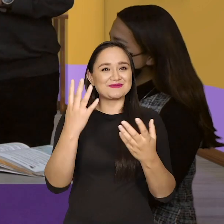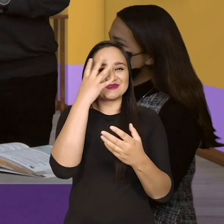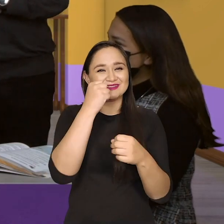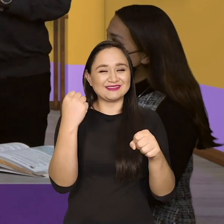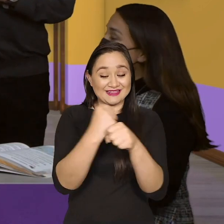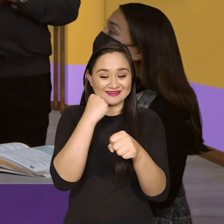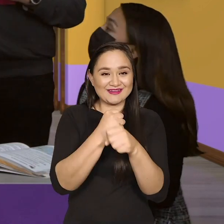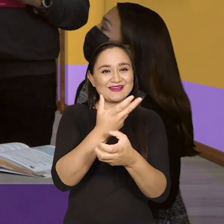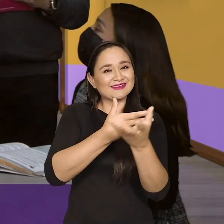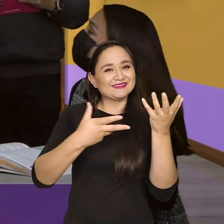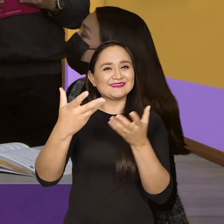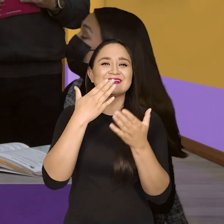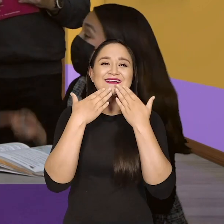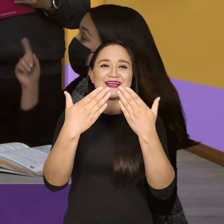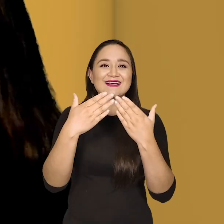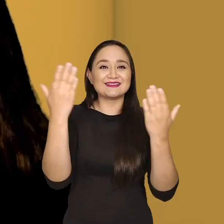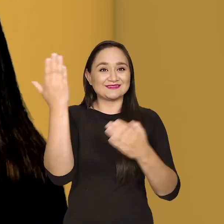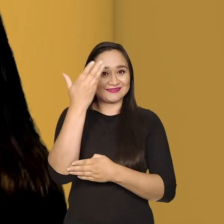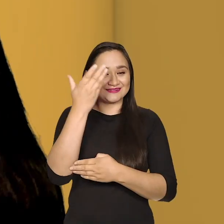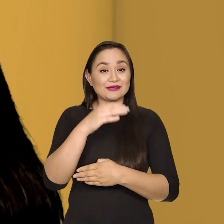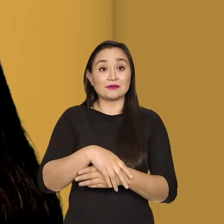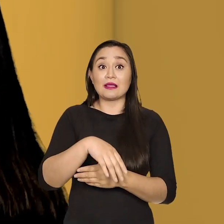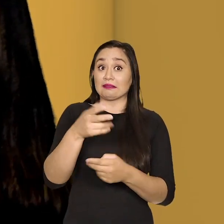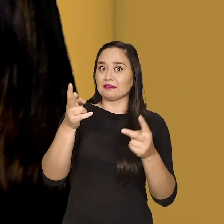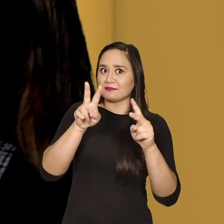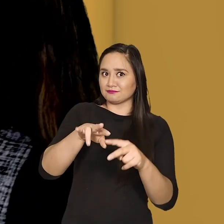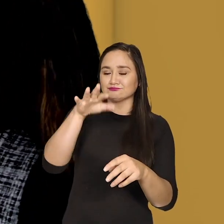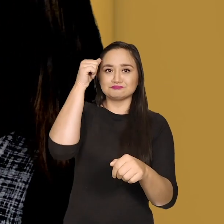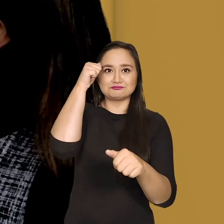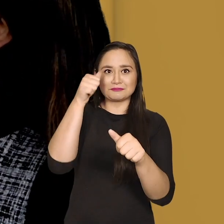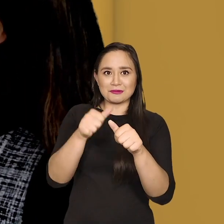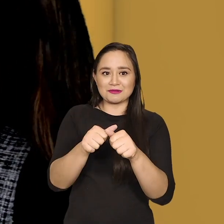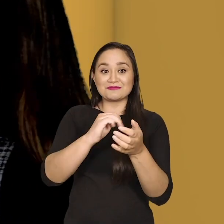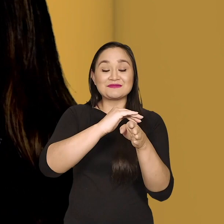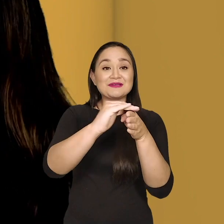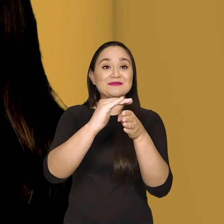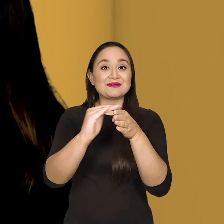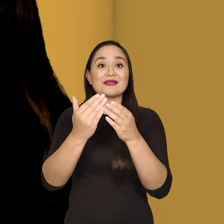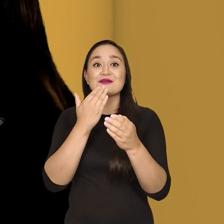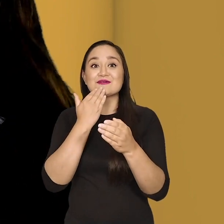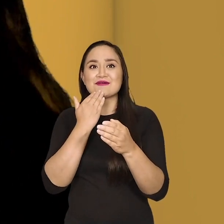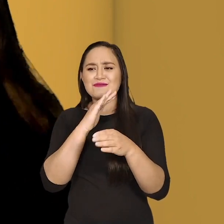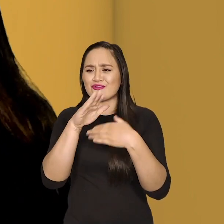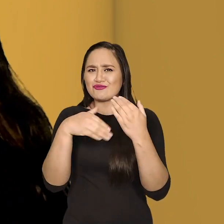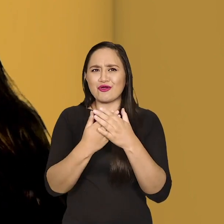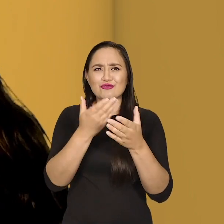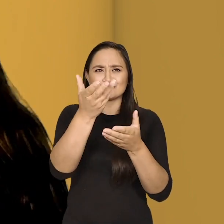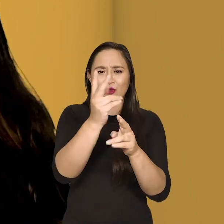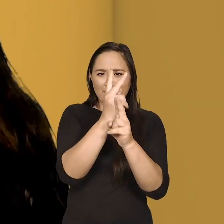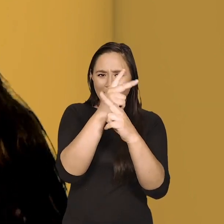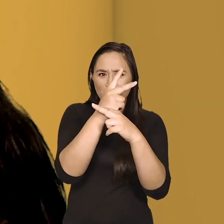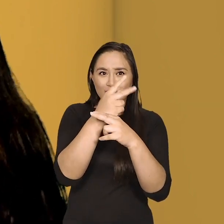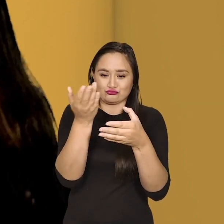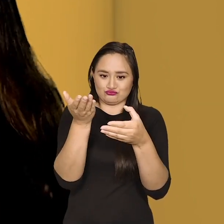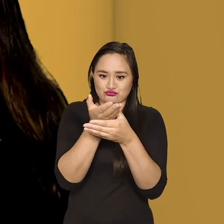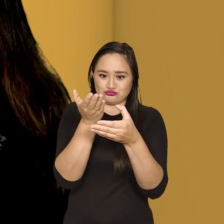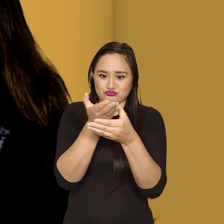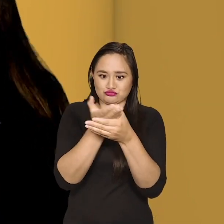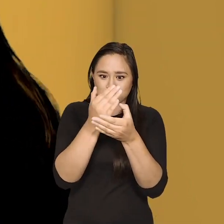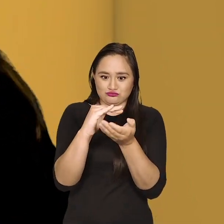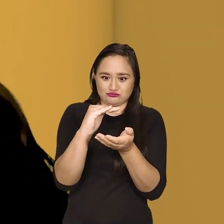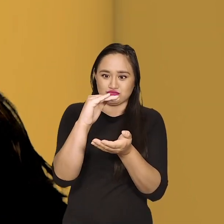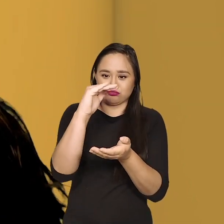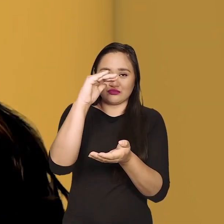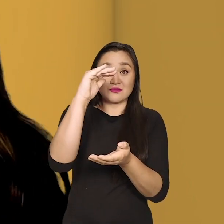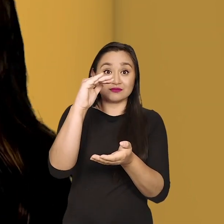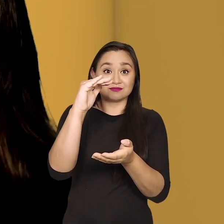colaborativo gracias profes además no se olviden que debemos invitarles a que guarden todos sus productos en el portafolio